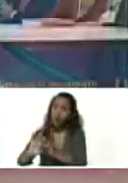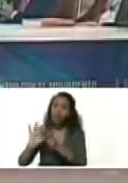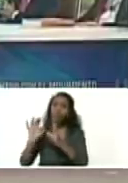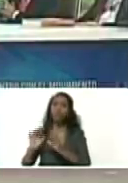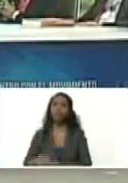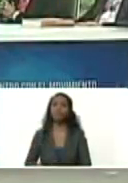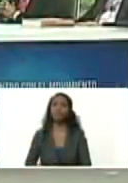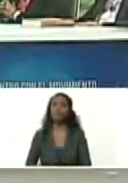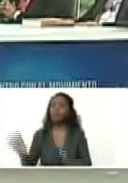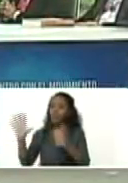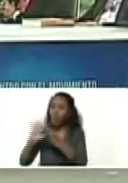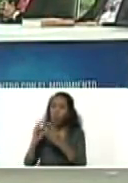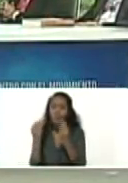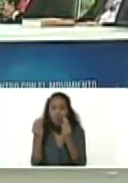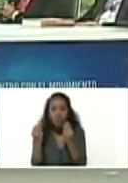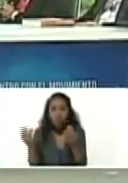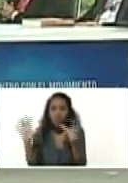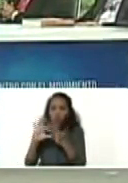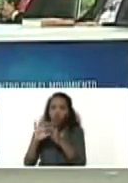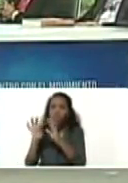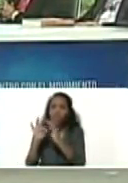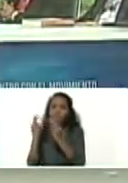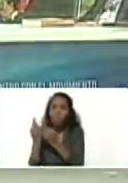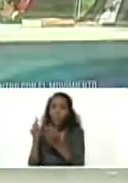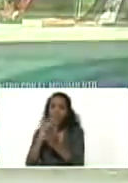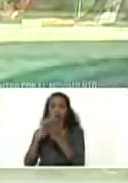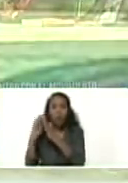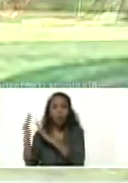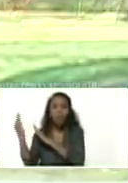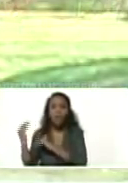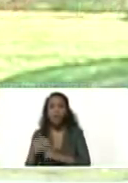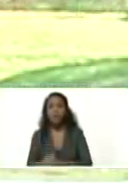de unión, de mucha unión de la familia, de la comunidad.